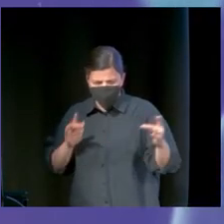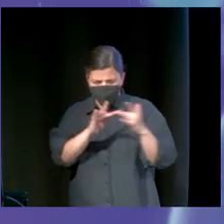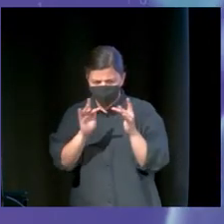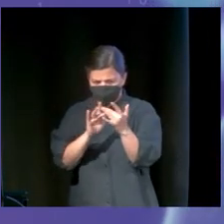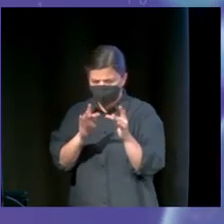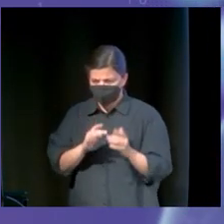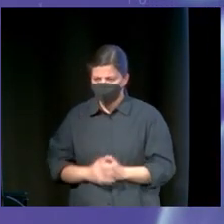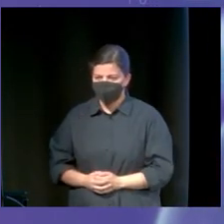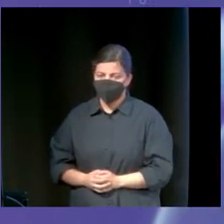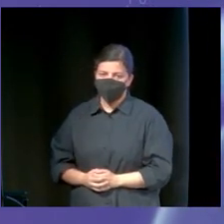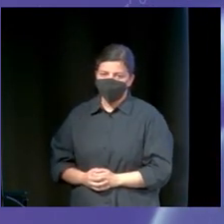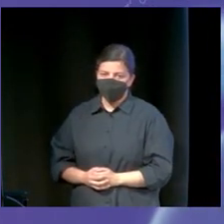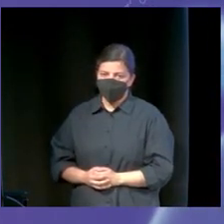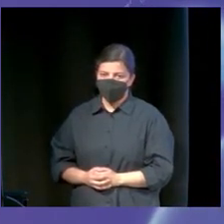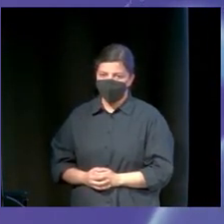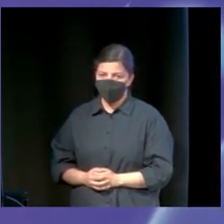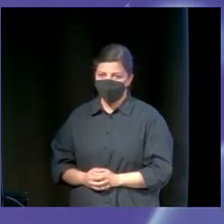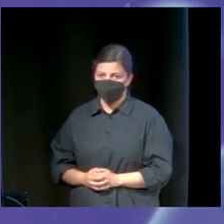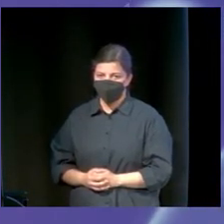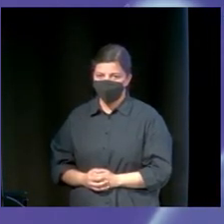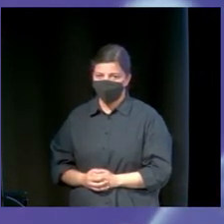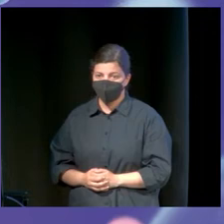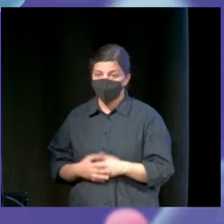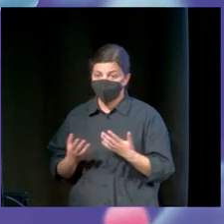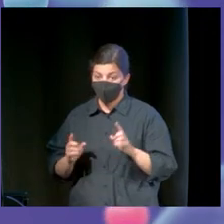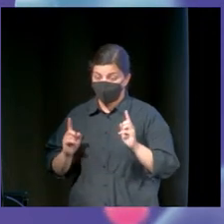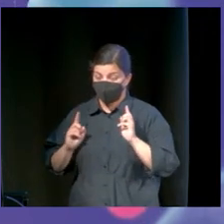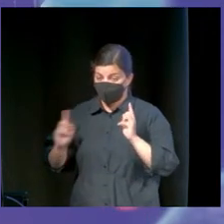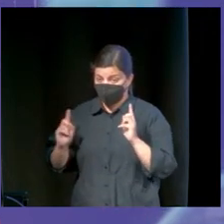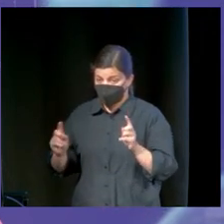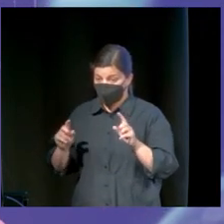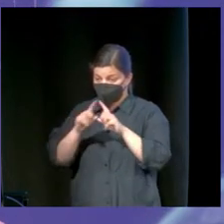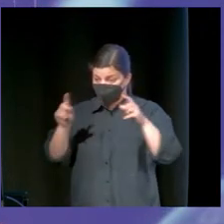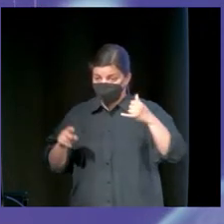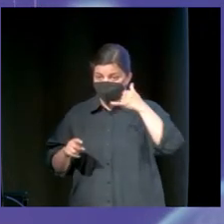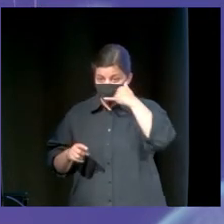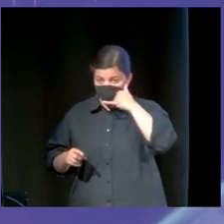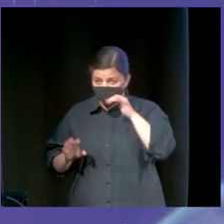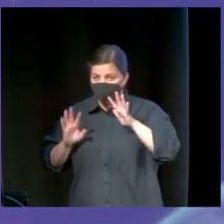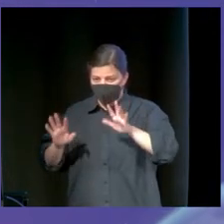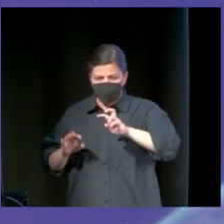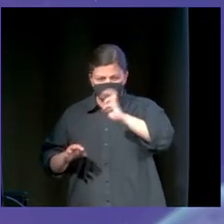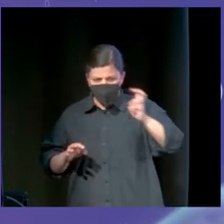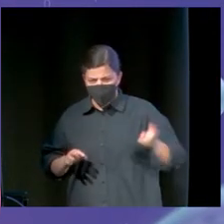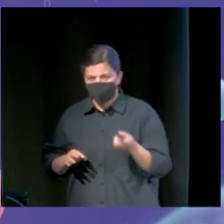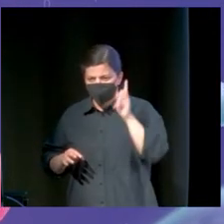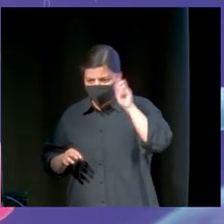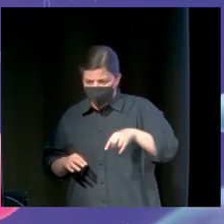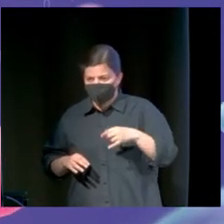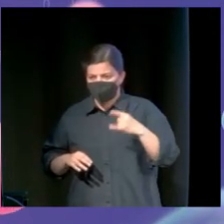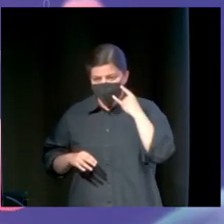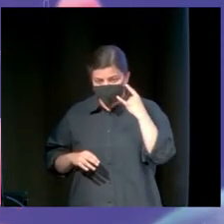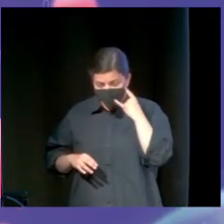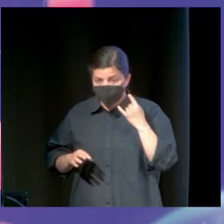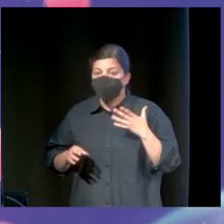y bueno pues en el caso de telefónica pero las operadoras también otras operadores de telecomunicaciones